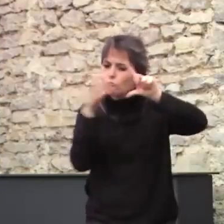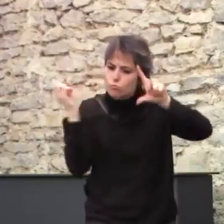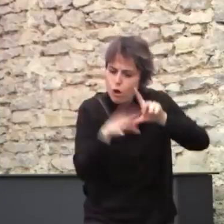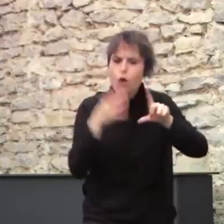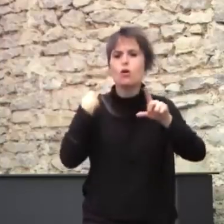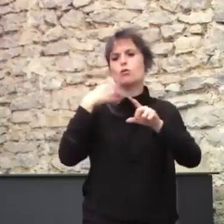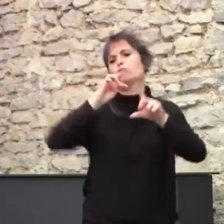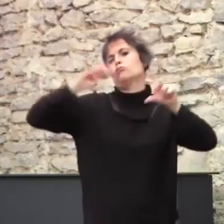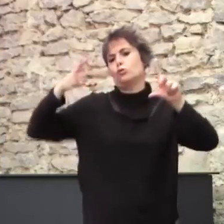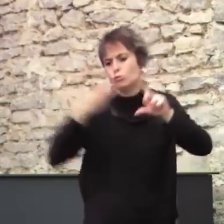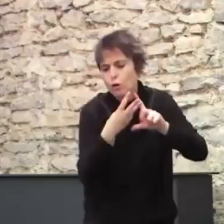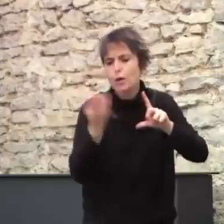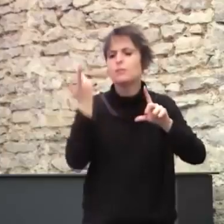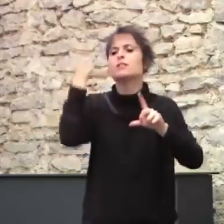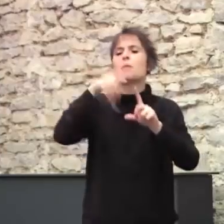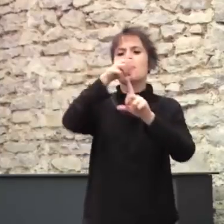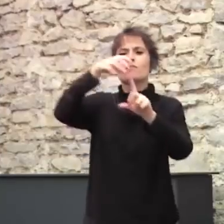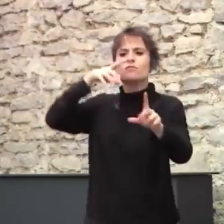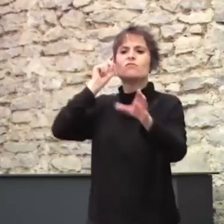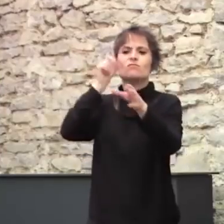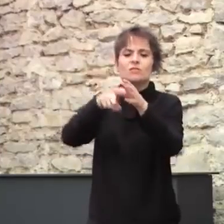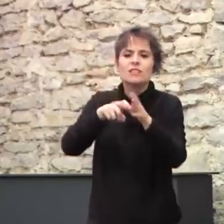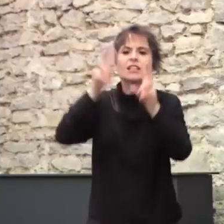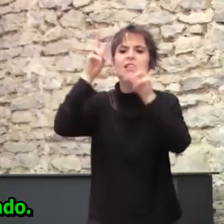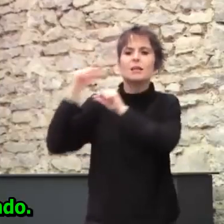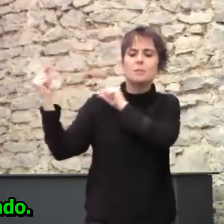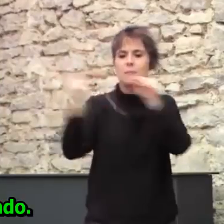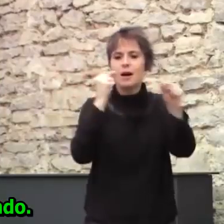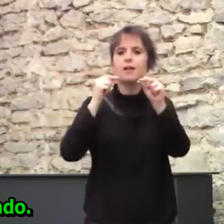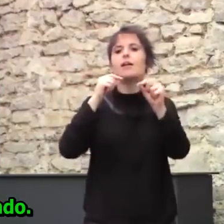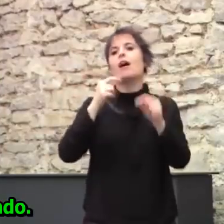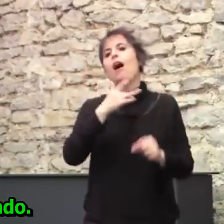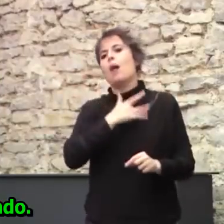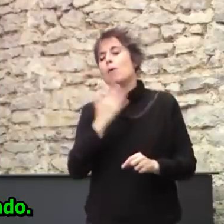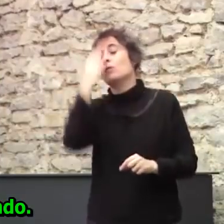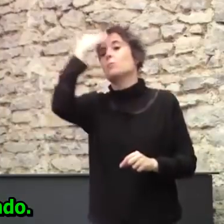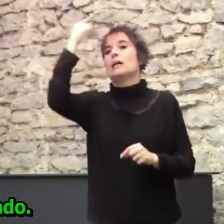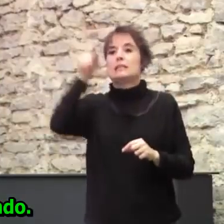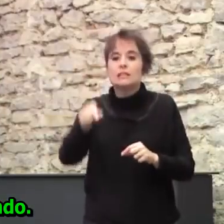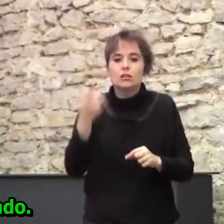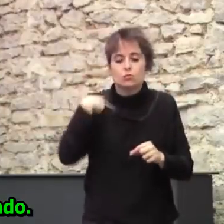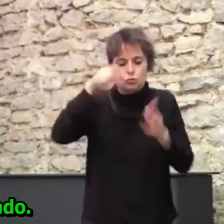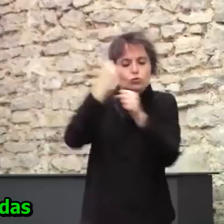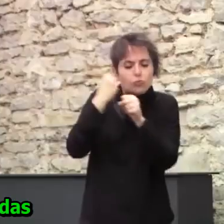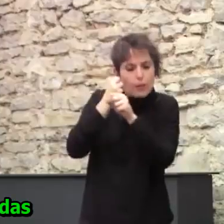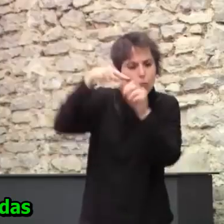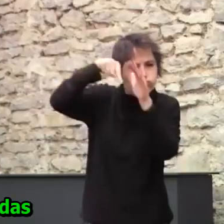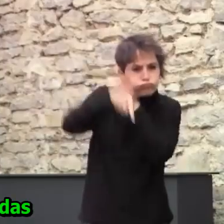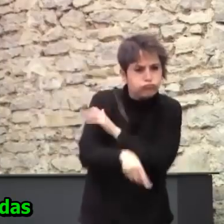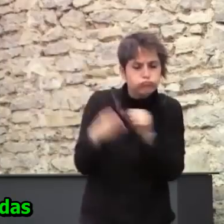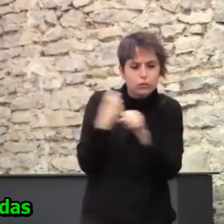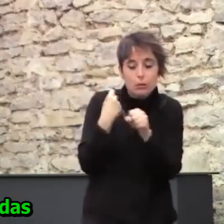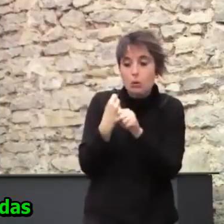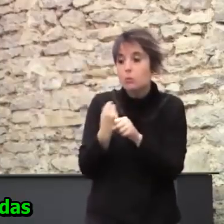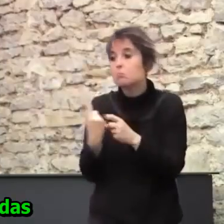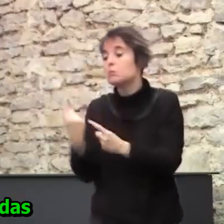webs, estamos participando en foros de debate sobre amor romántico, vamos a charlas, nos lo estamos trabajando muy a fondo. Y